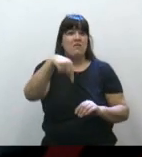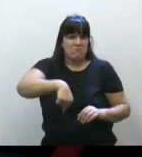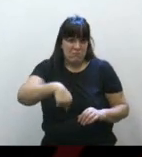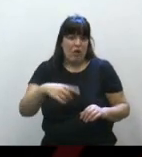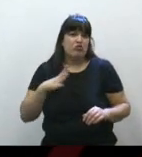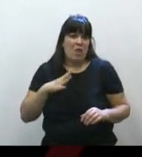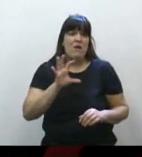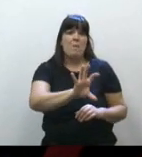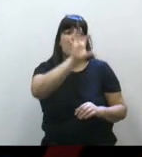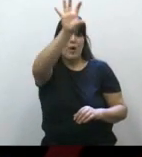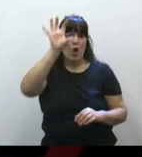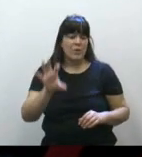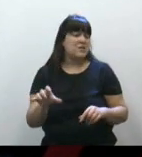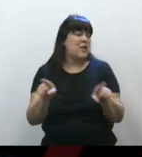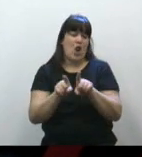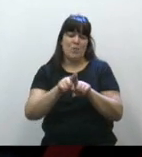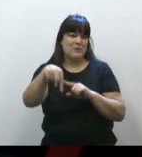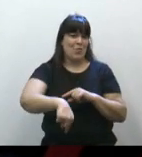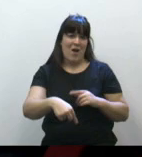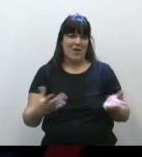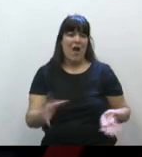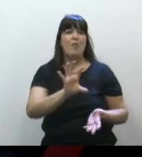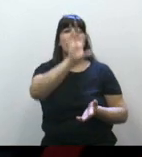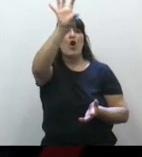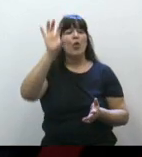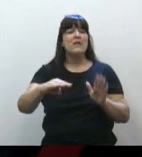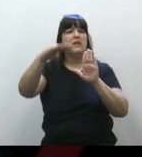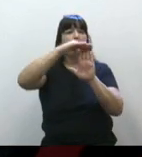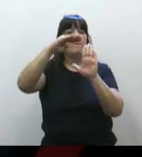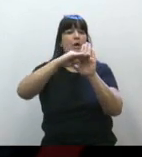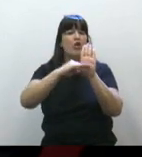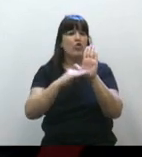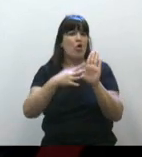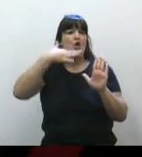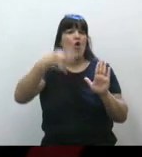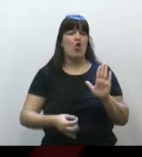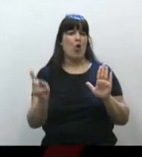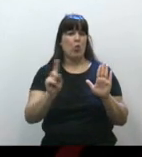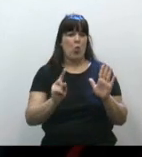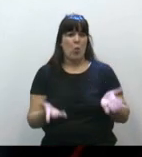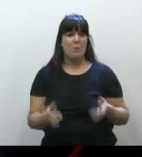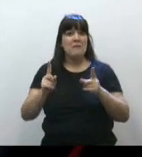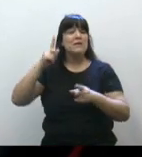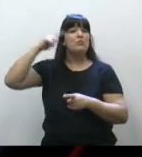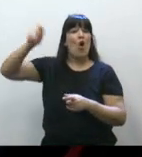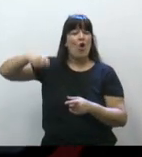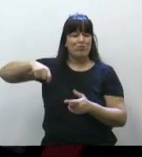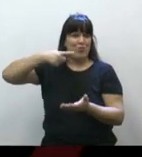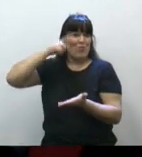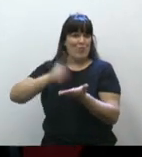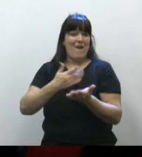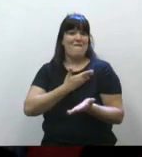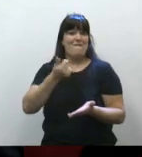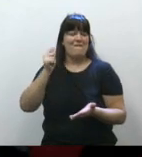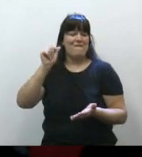cumplimentan el protocolo fijado en el caso falta por la corte suprema de justicia no